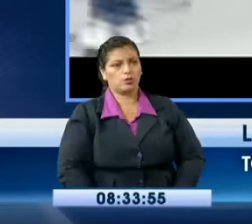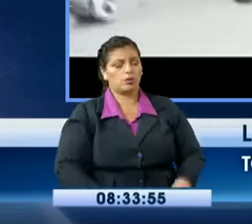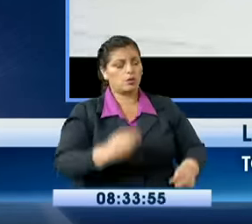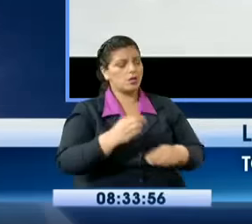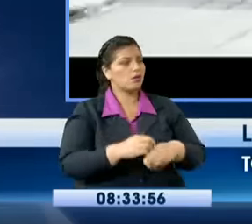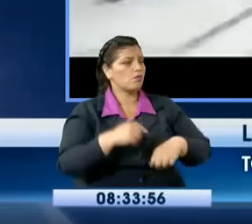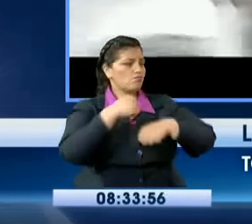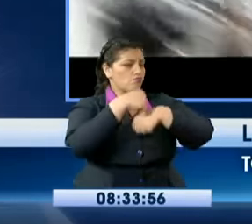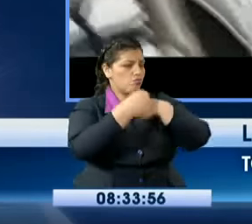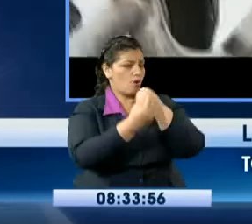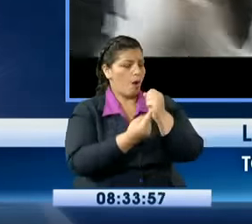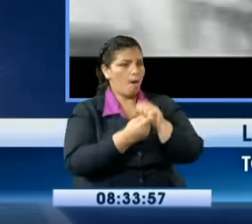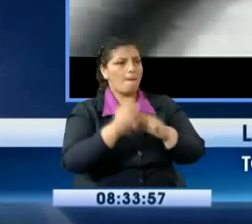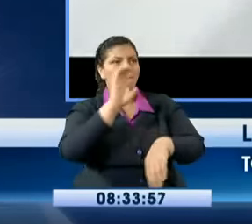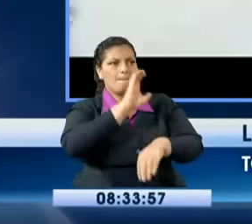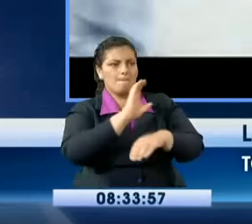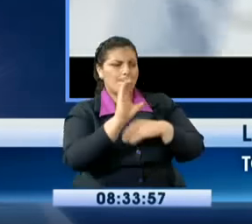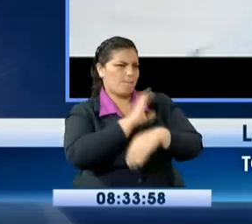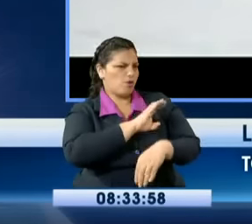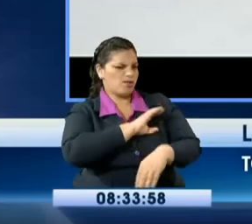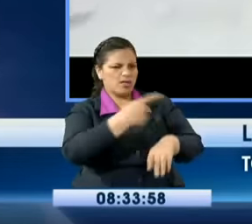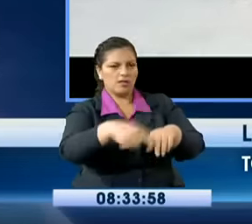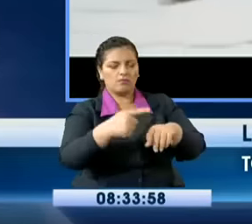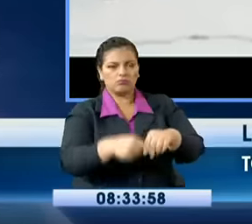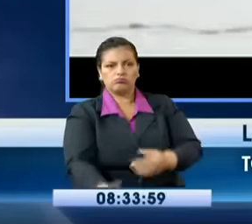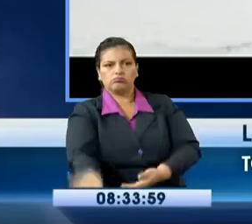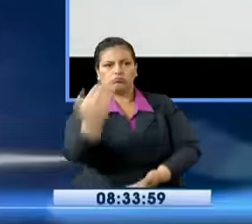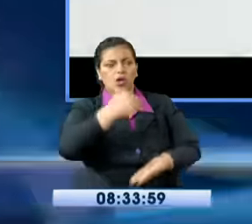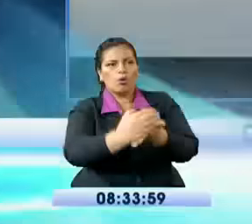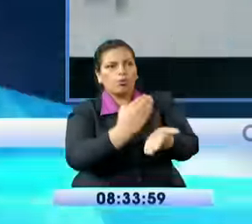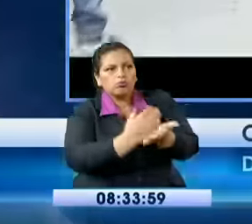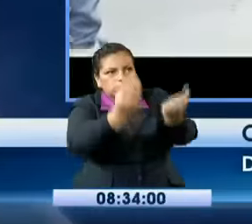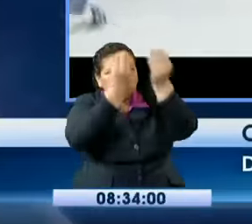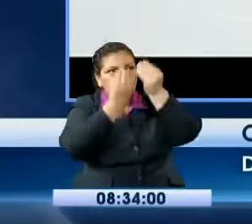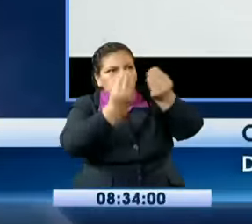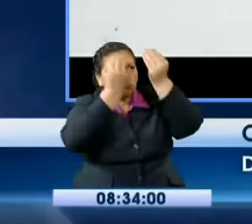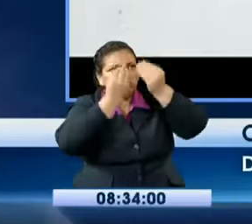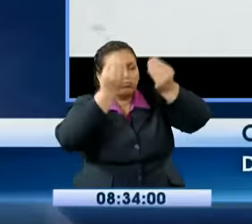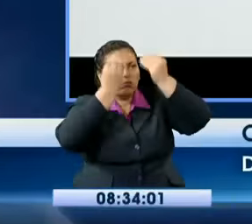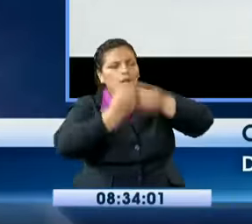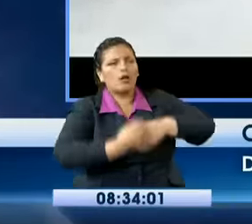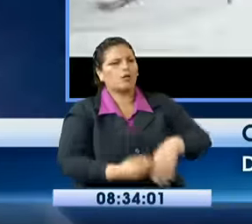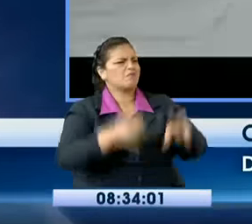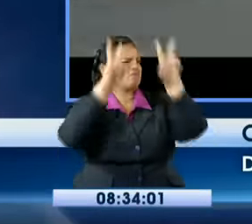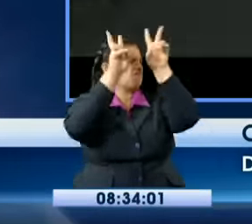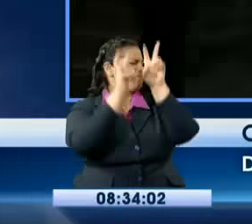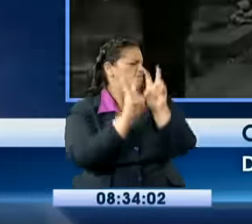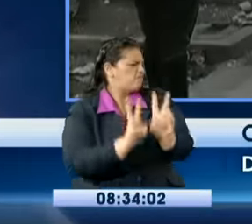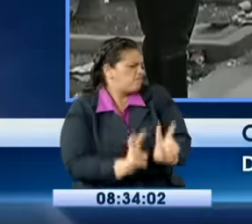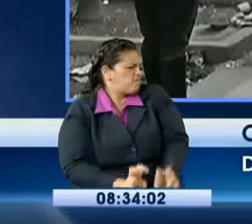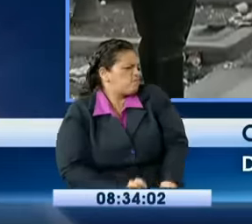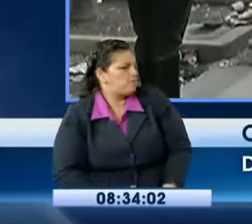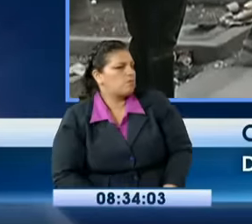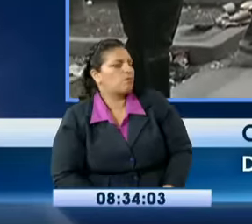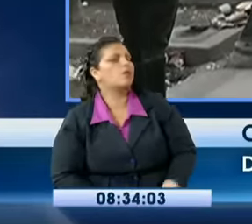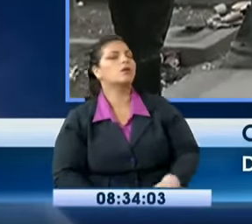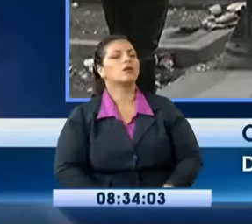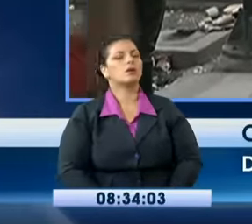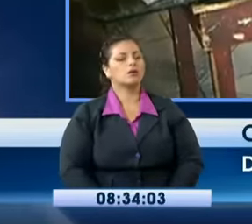Los resultados y las estadísticas que nosotros sostenemos es la carta de presentación que tenemos, estadísticas debidamente sustentadas,